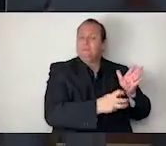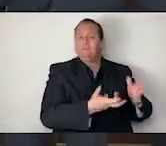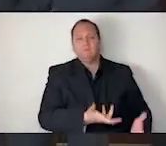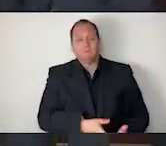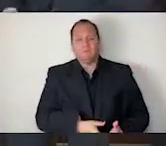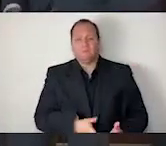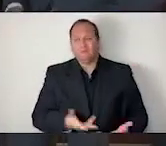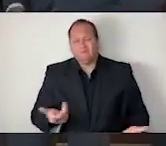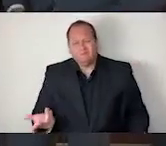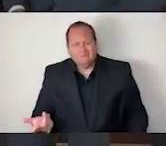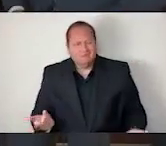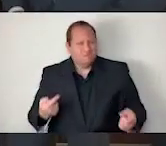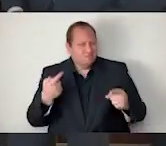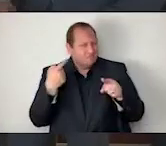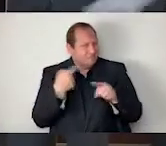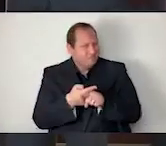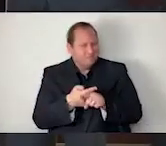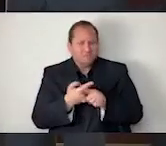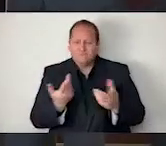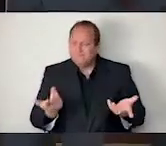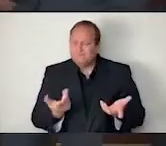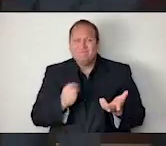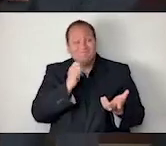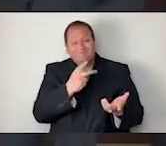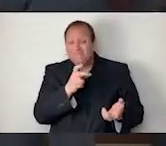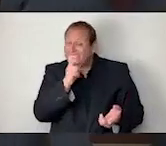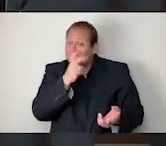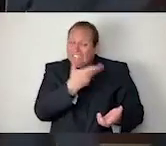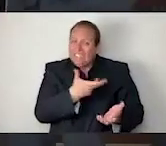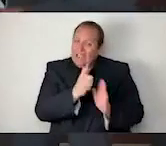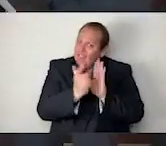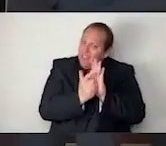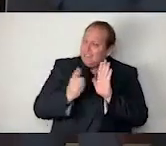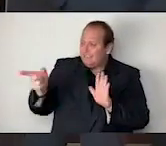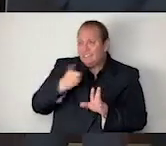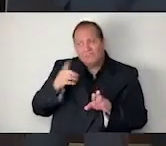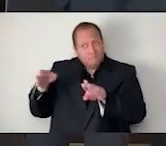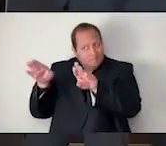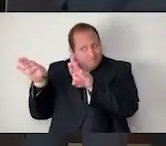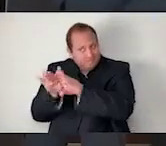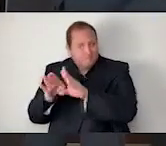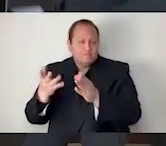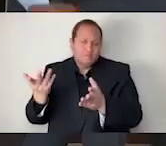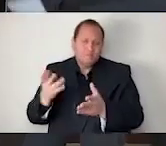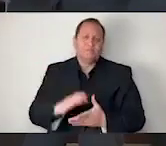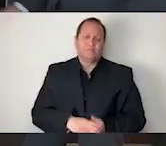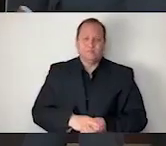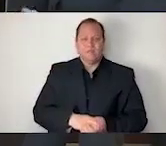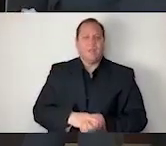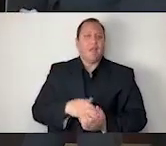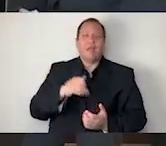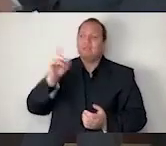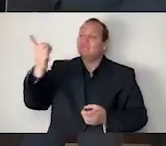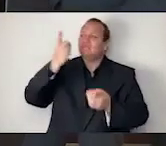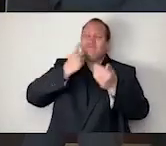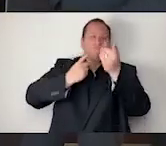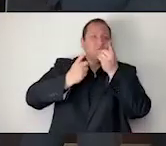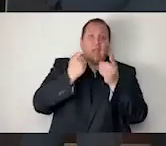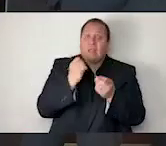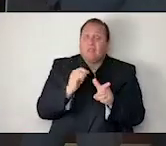fuera fuera de contexto definitivamente la ley es dura pero es la ley y tienen que llegar a los mismos empleadores y así así es como vamos